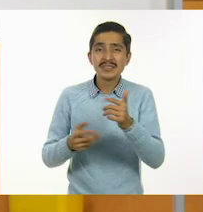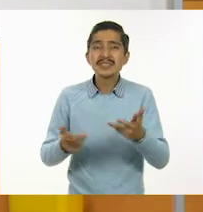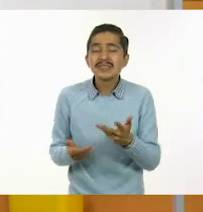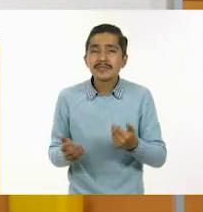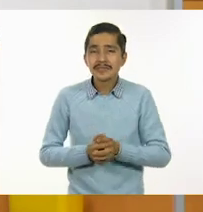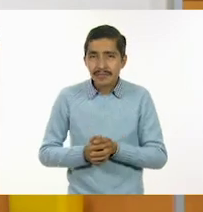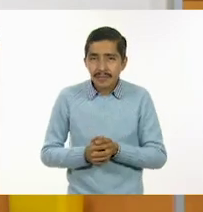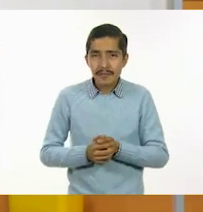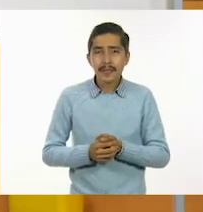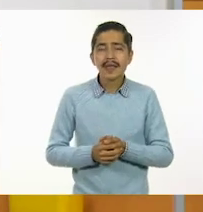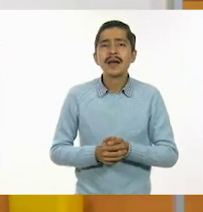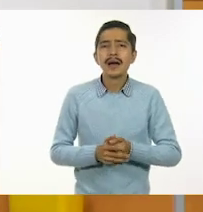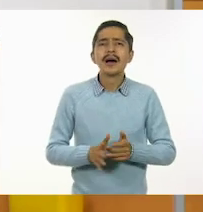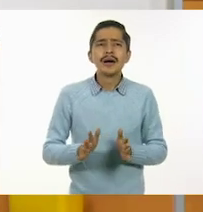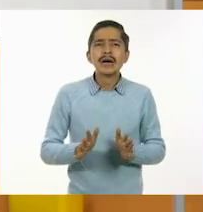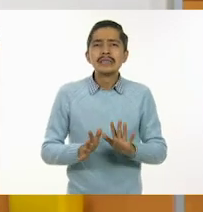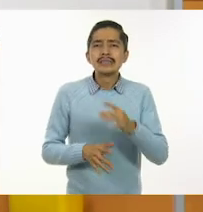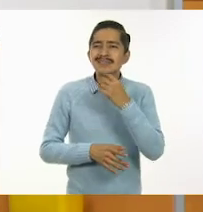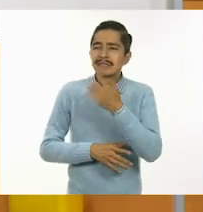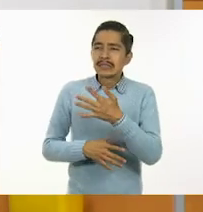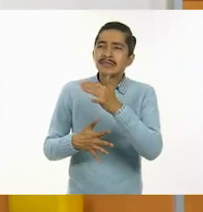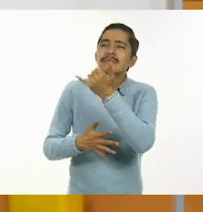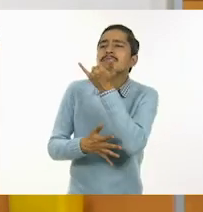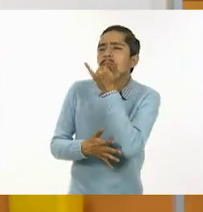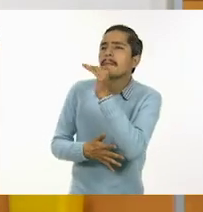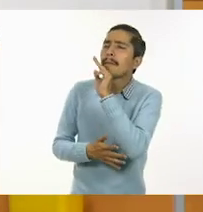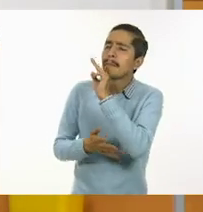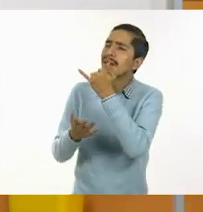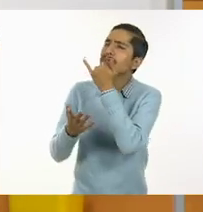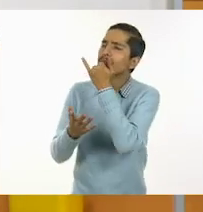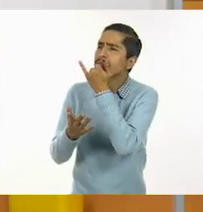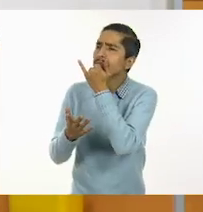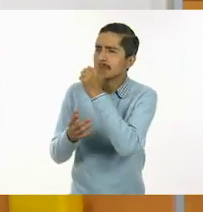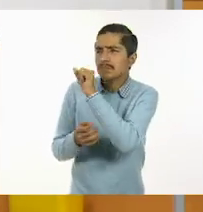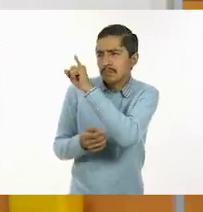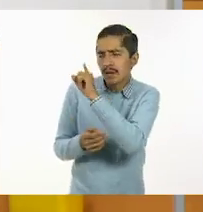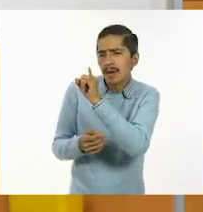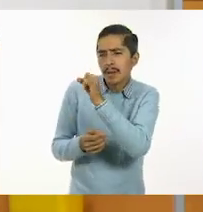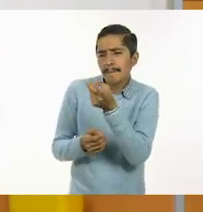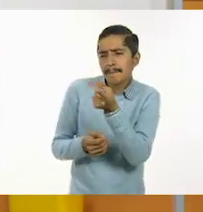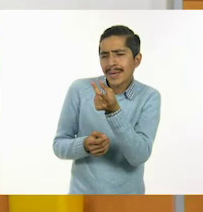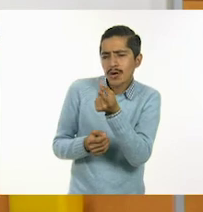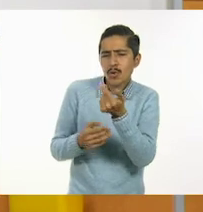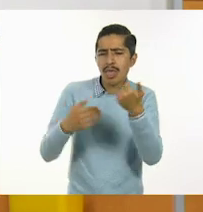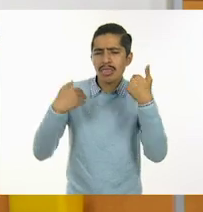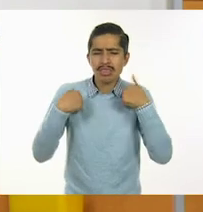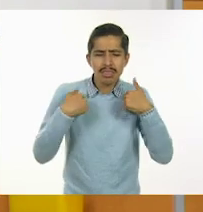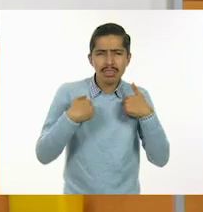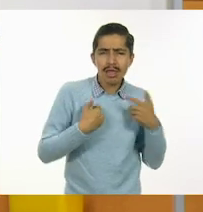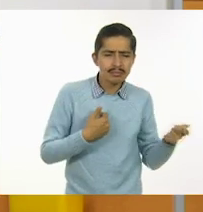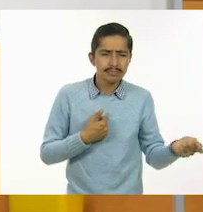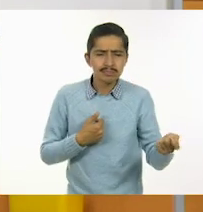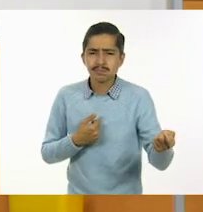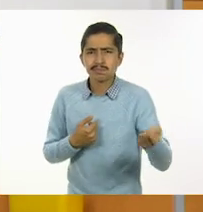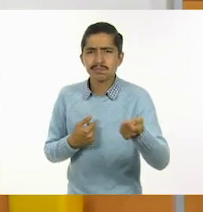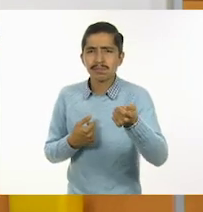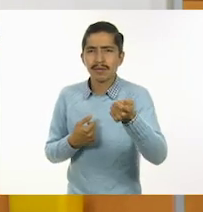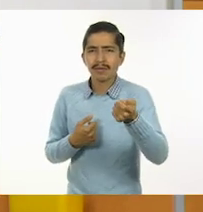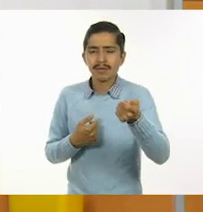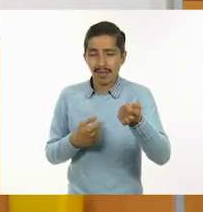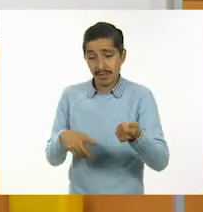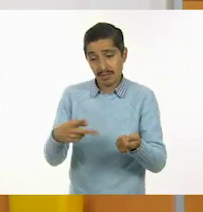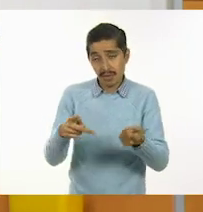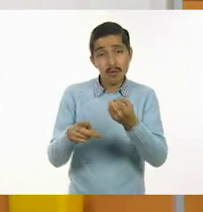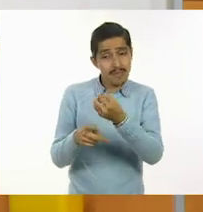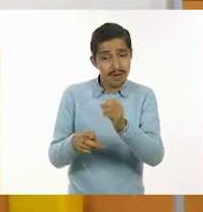ya le ofreció una disculpa a su mamá. Ajá. Y sacó al perrito y cumplió con su obligación. Ay, fíjate. Qué bien.